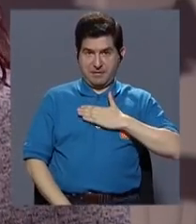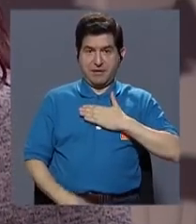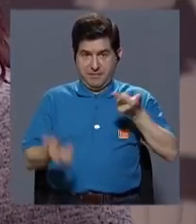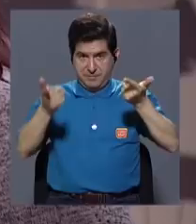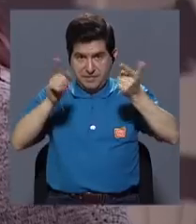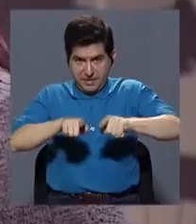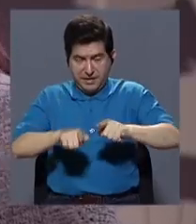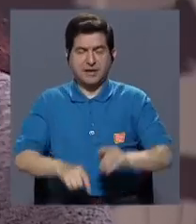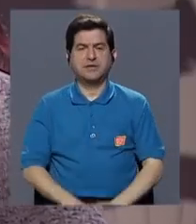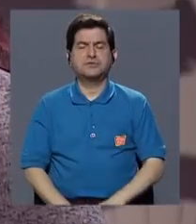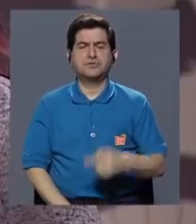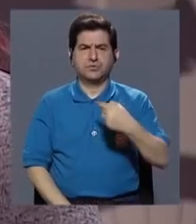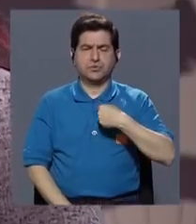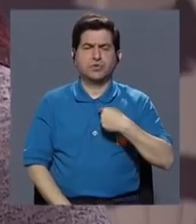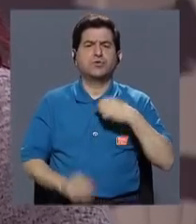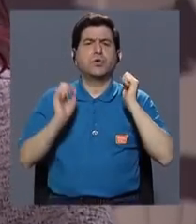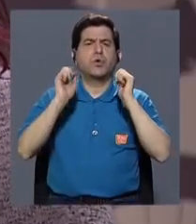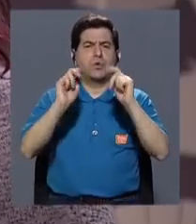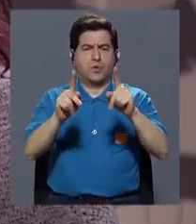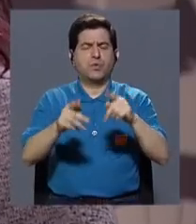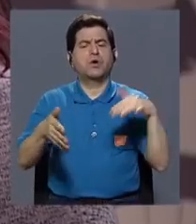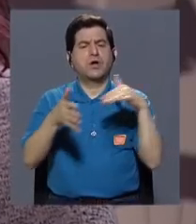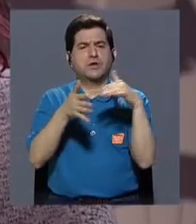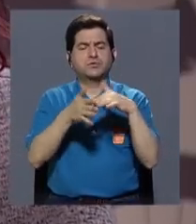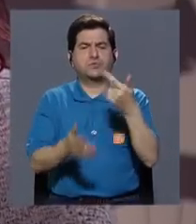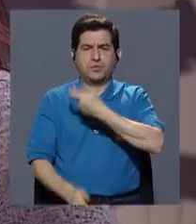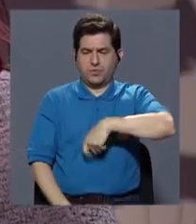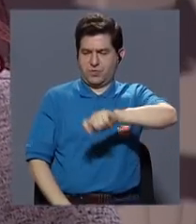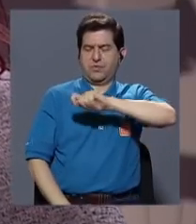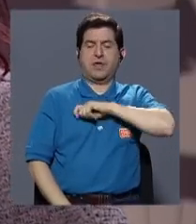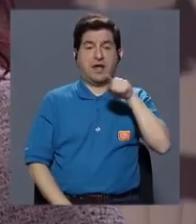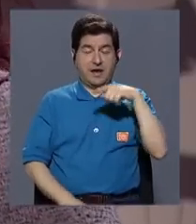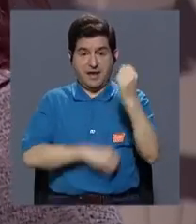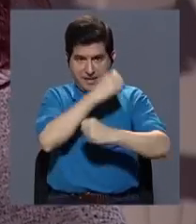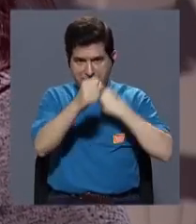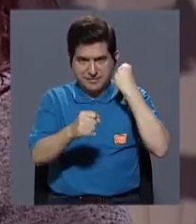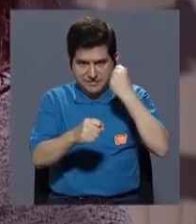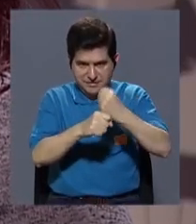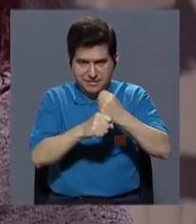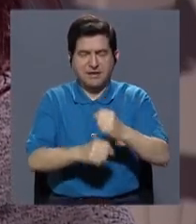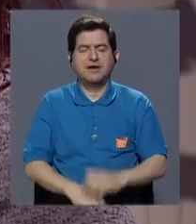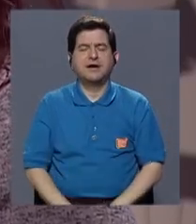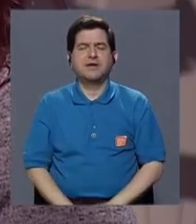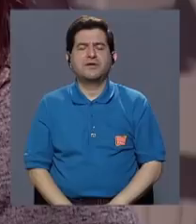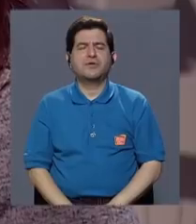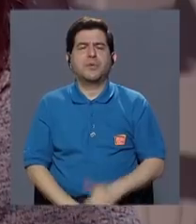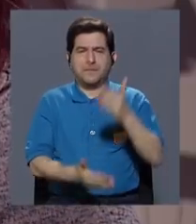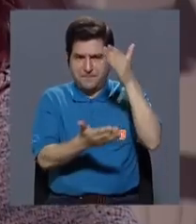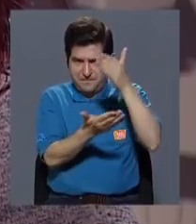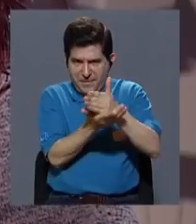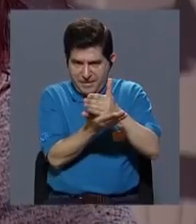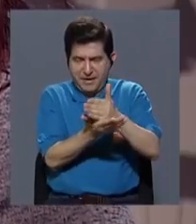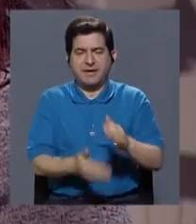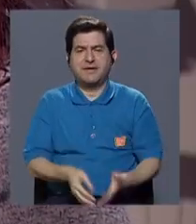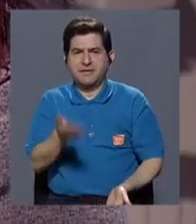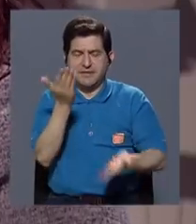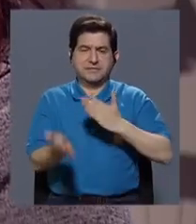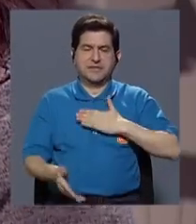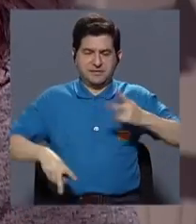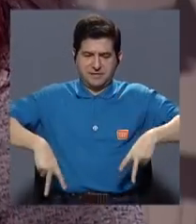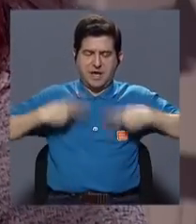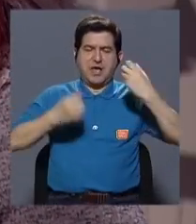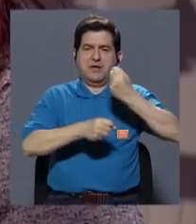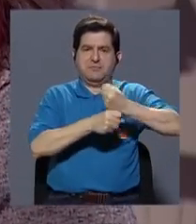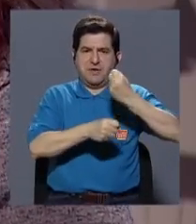míos tuve la oportunidad de estudiar en españa y en ese año también fue como un 'break' en la en